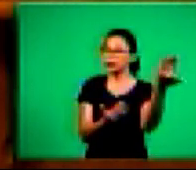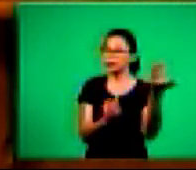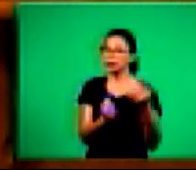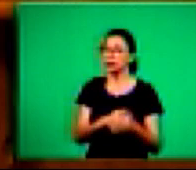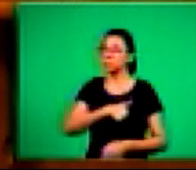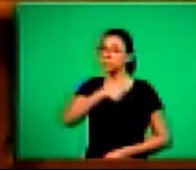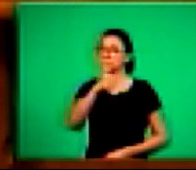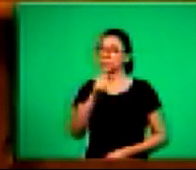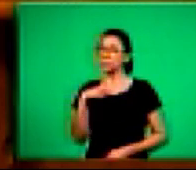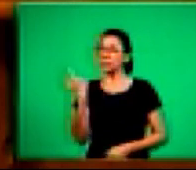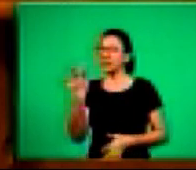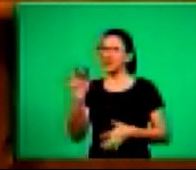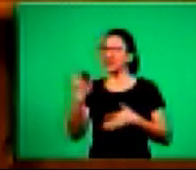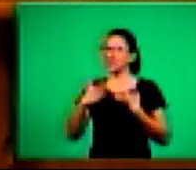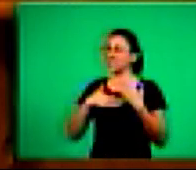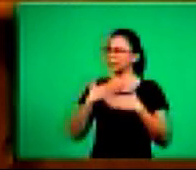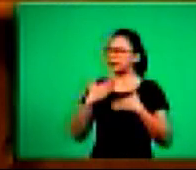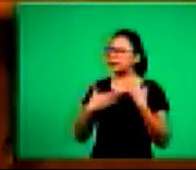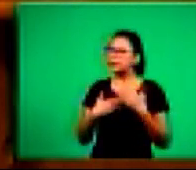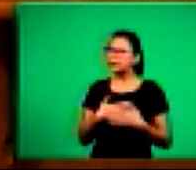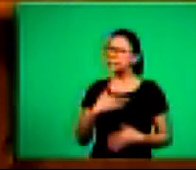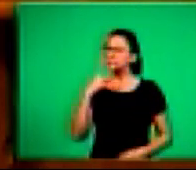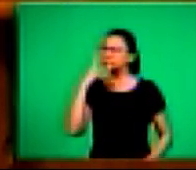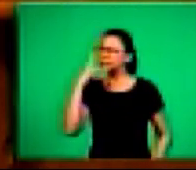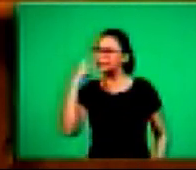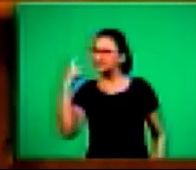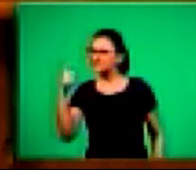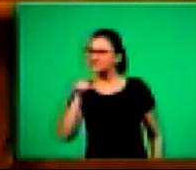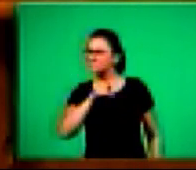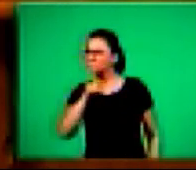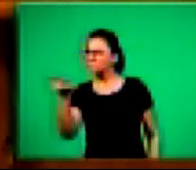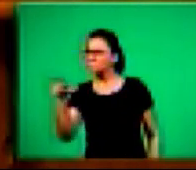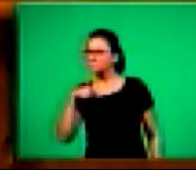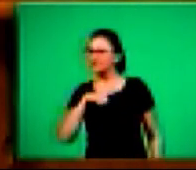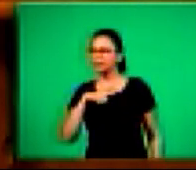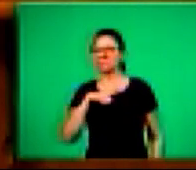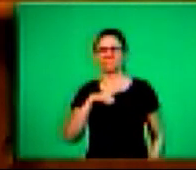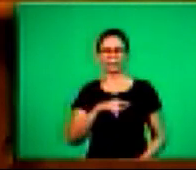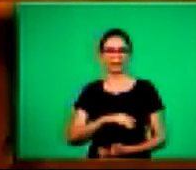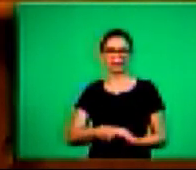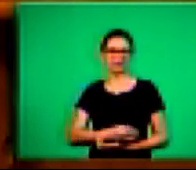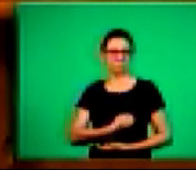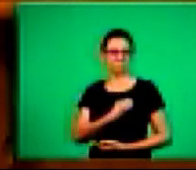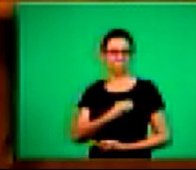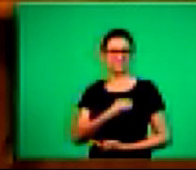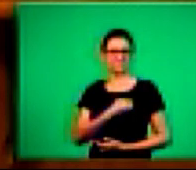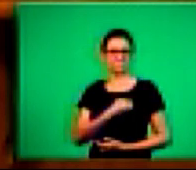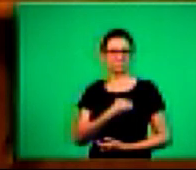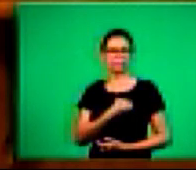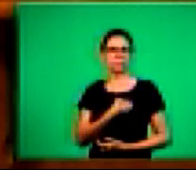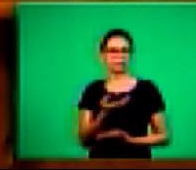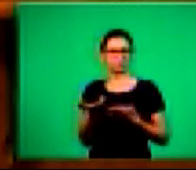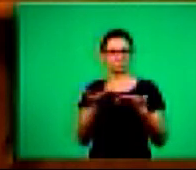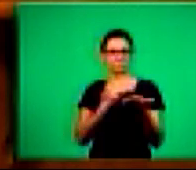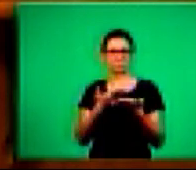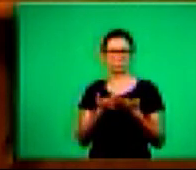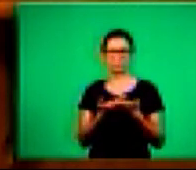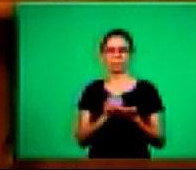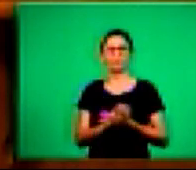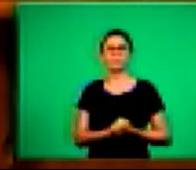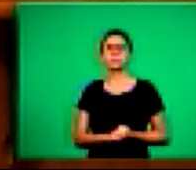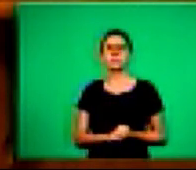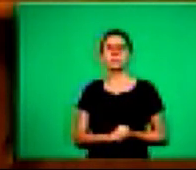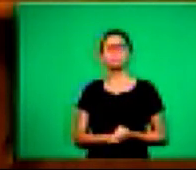nuestra alegría de saber el interés que usted tiene por este momento profético